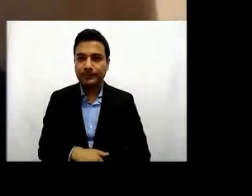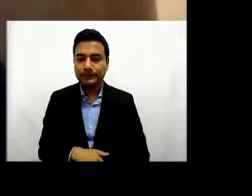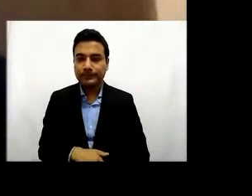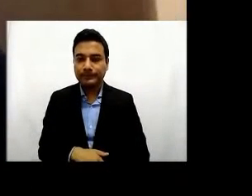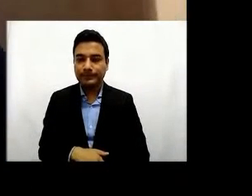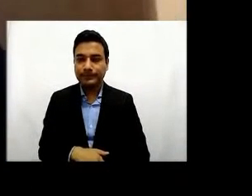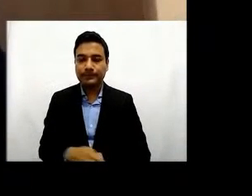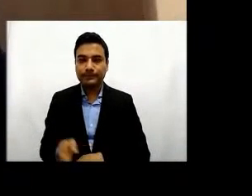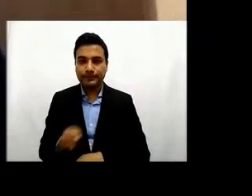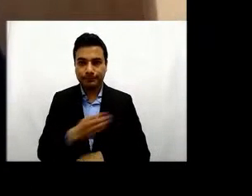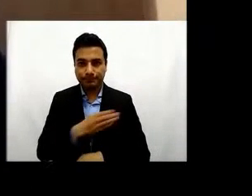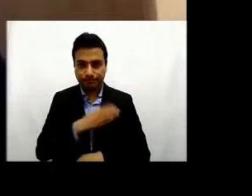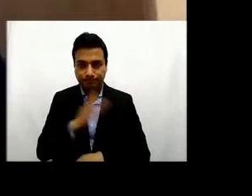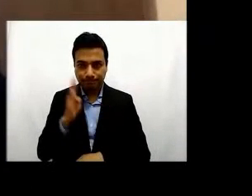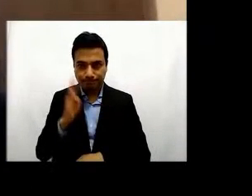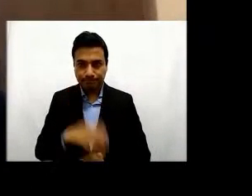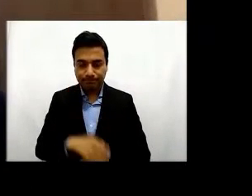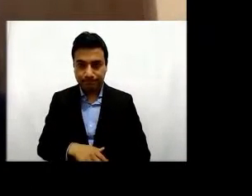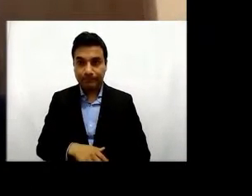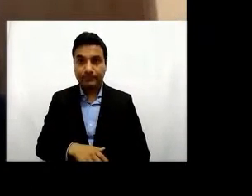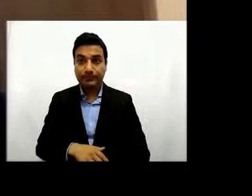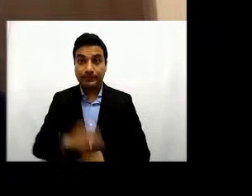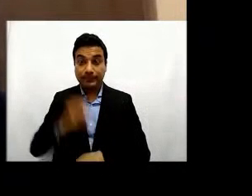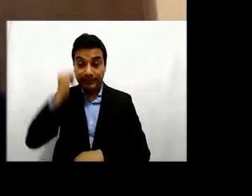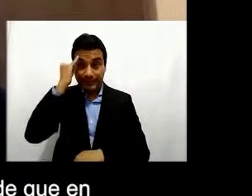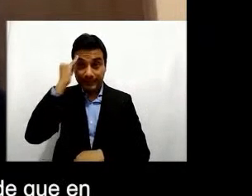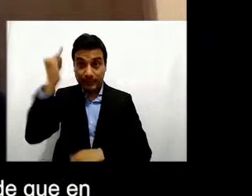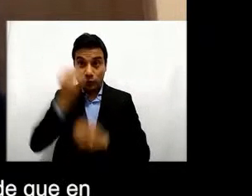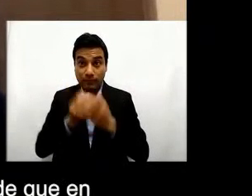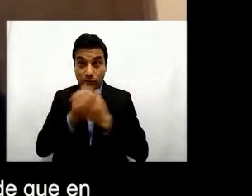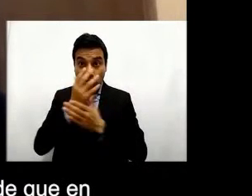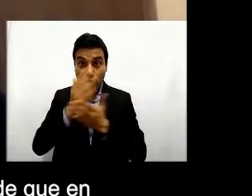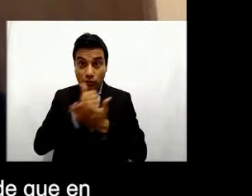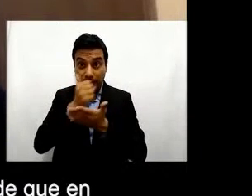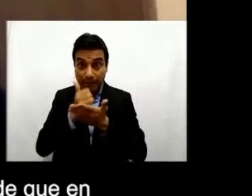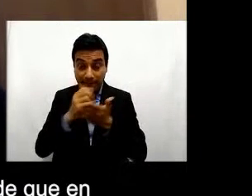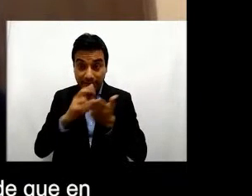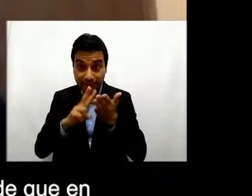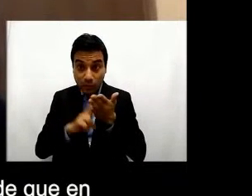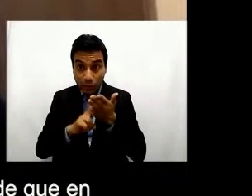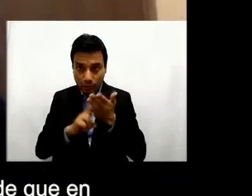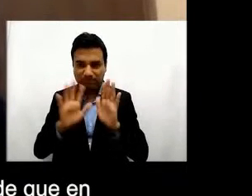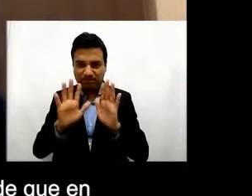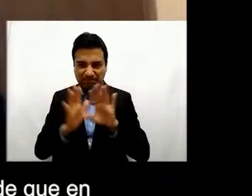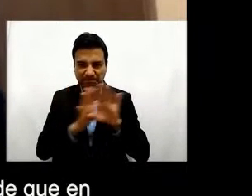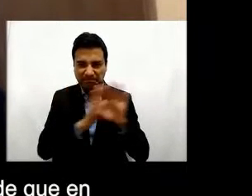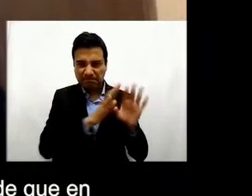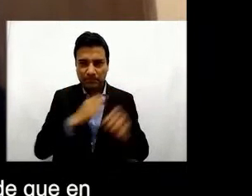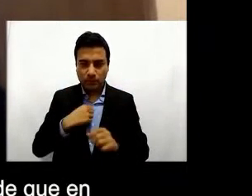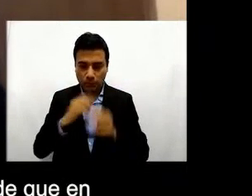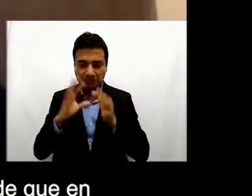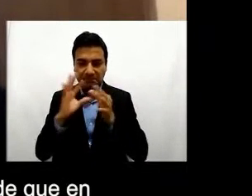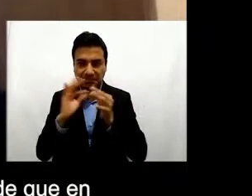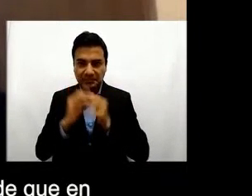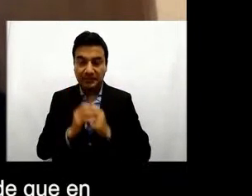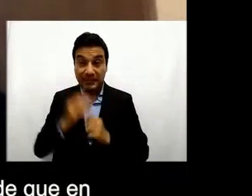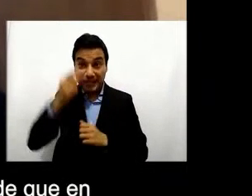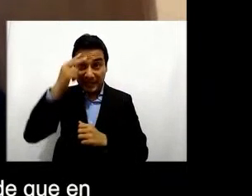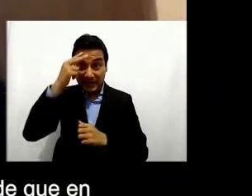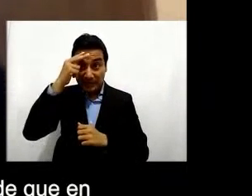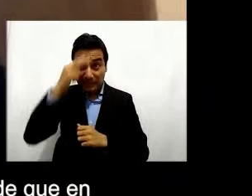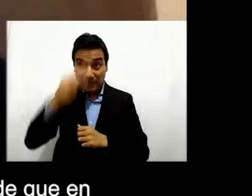Bueno, antes de hablar del valor de la innovación ciudadana, perdón, pero yo tendría que hablar de la necesidad de que en un país como en